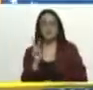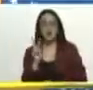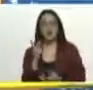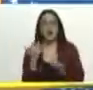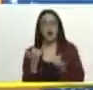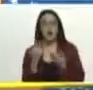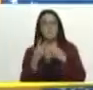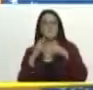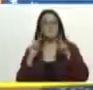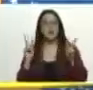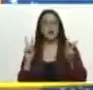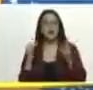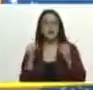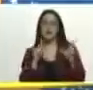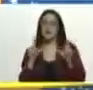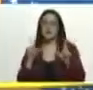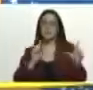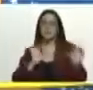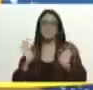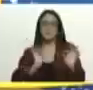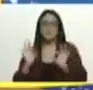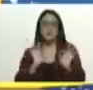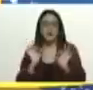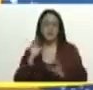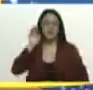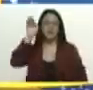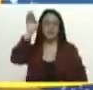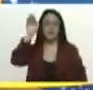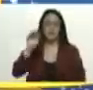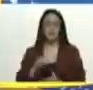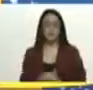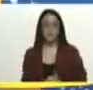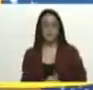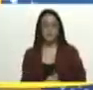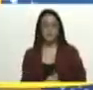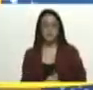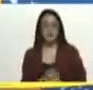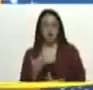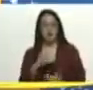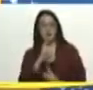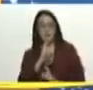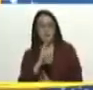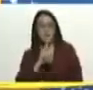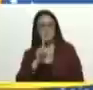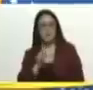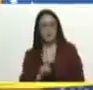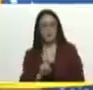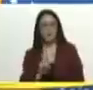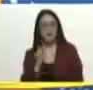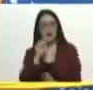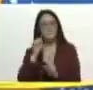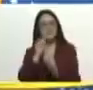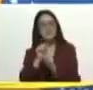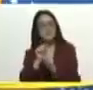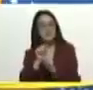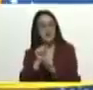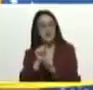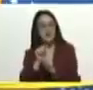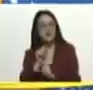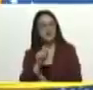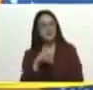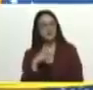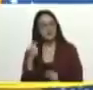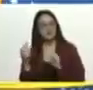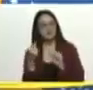paz está preparada para los retos del futuro. Ahora, contestando la pregunta específica, hemos